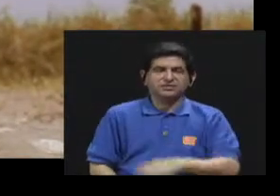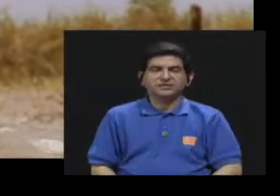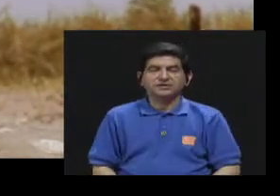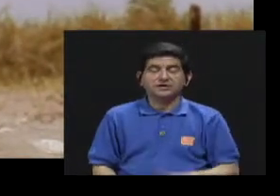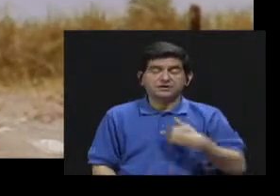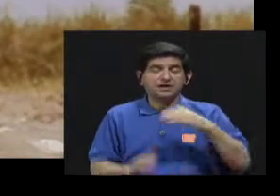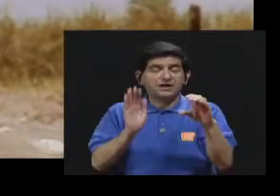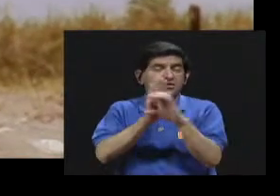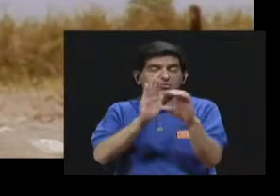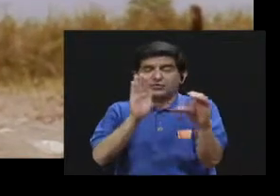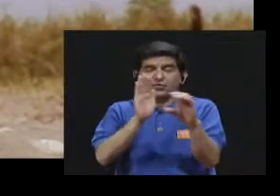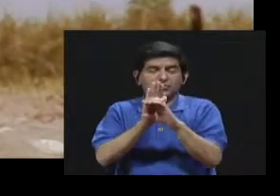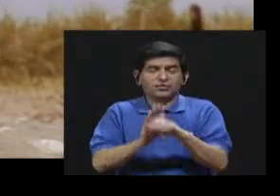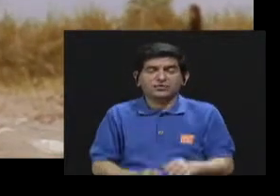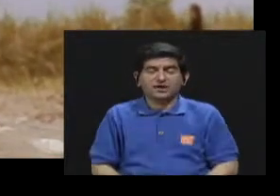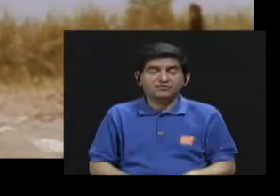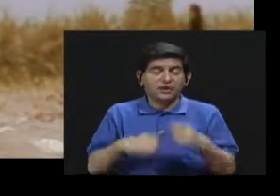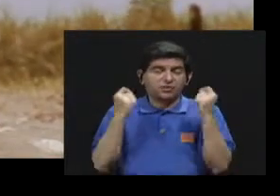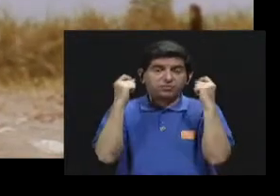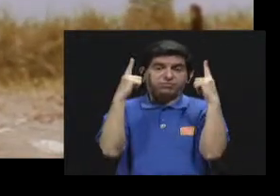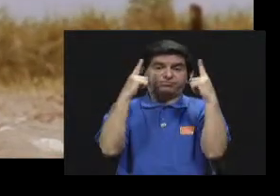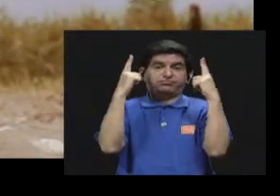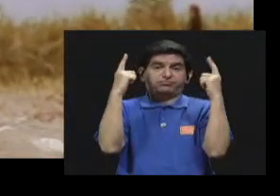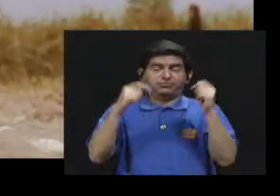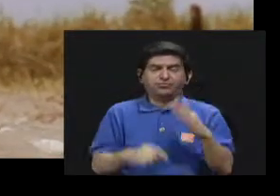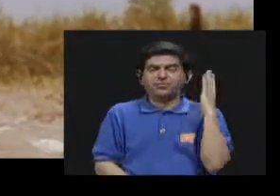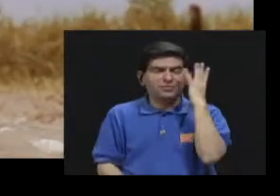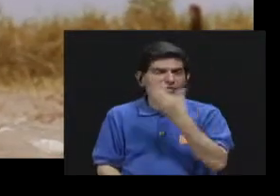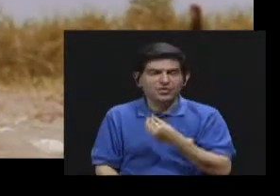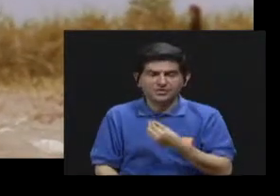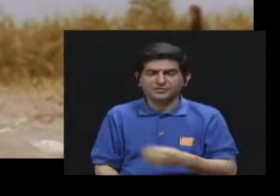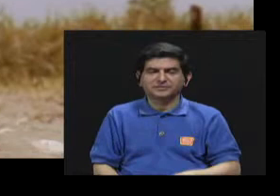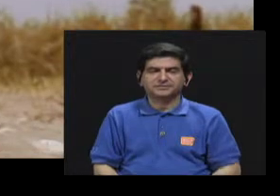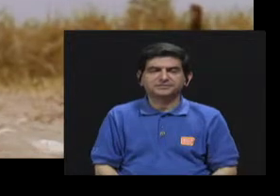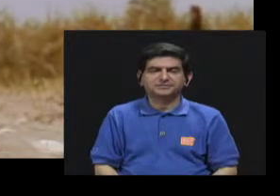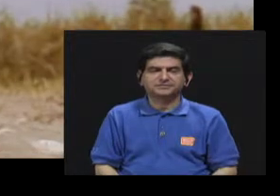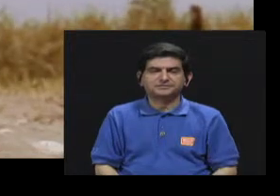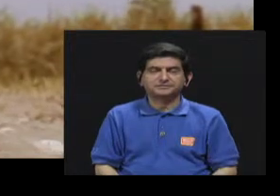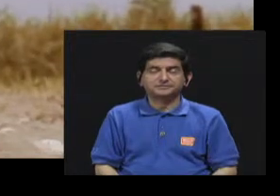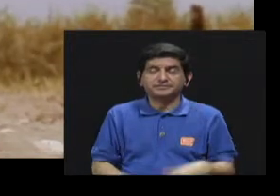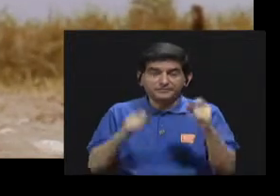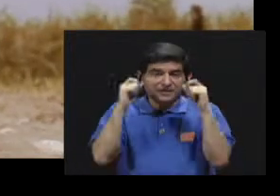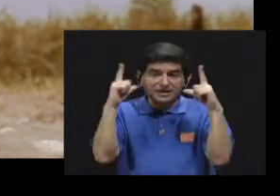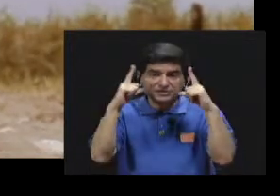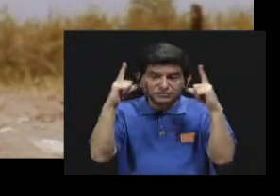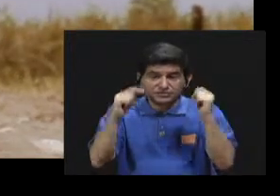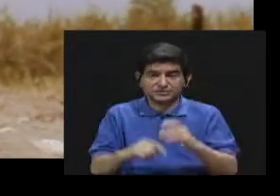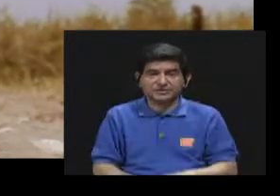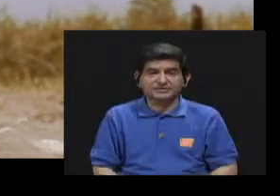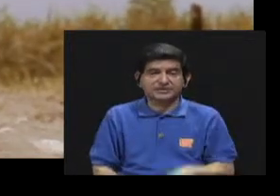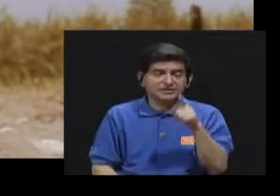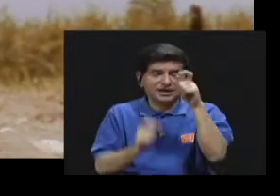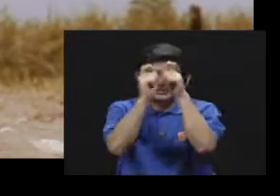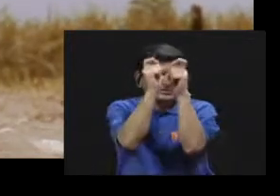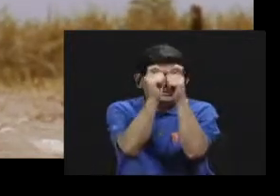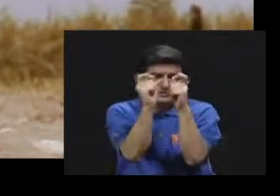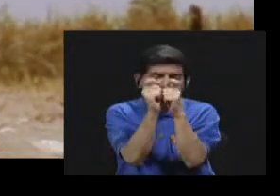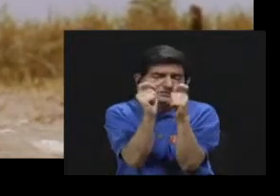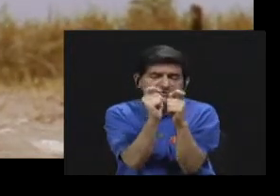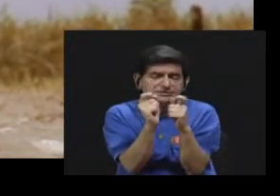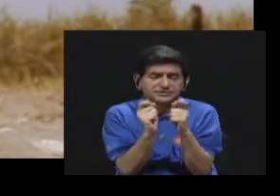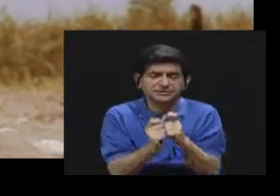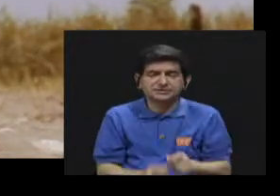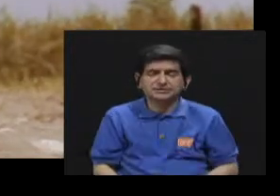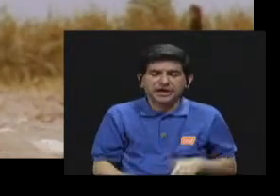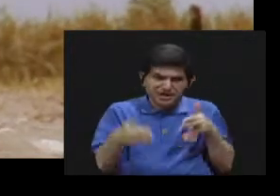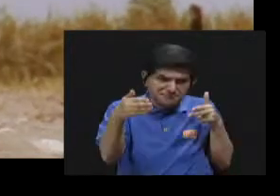una fotografía alucinante, es realmente hermoso. Ahí la vemos, sí. Es increíble lo detallista, hay